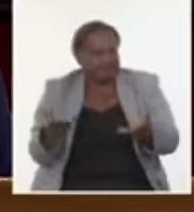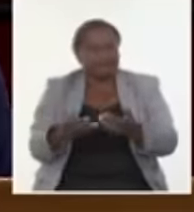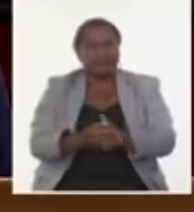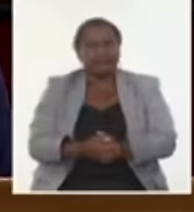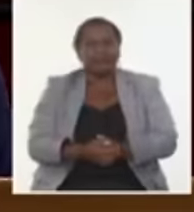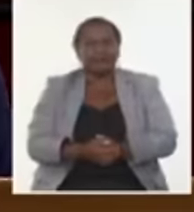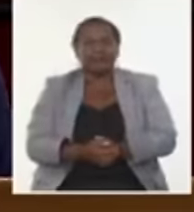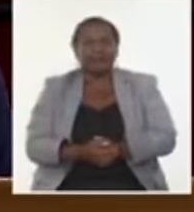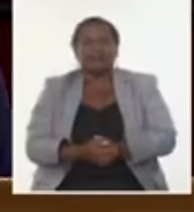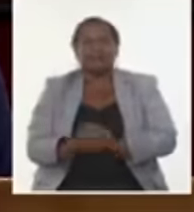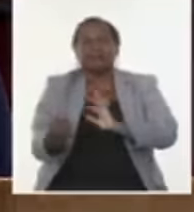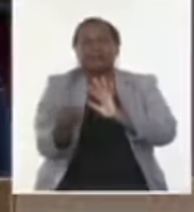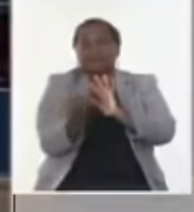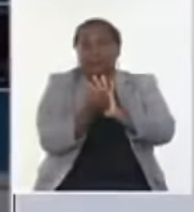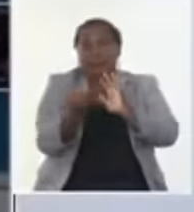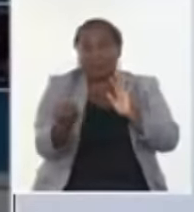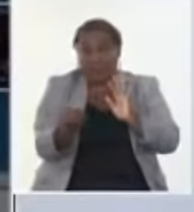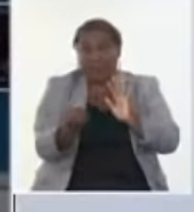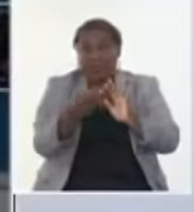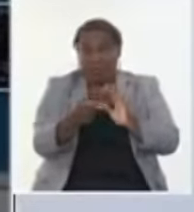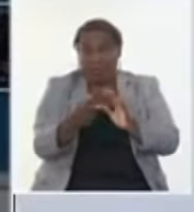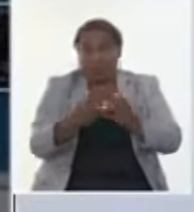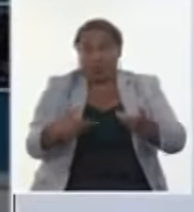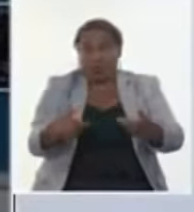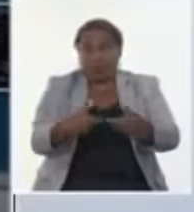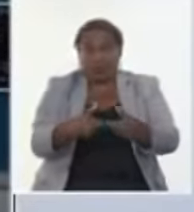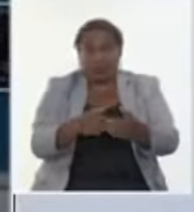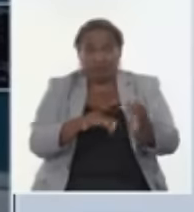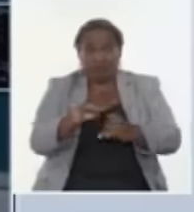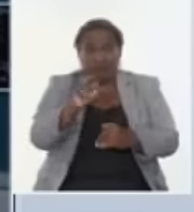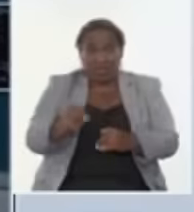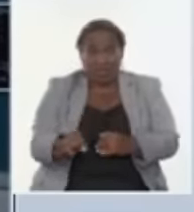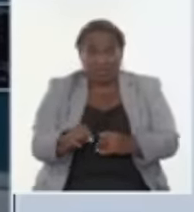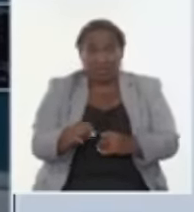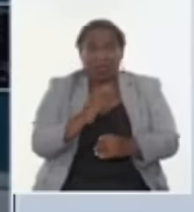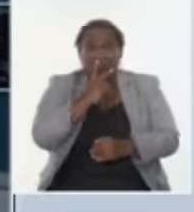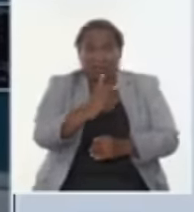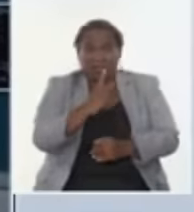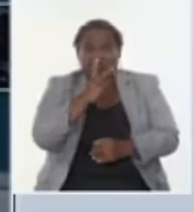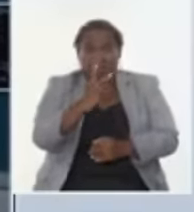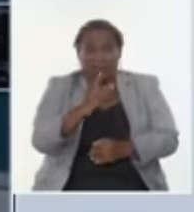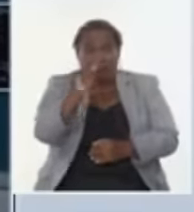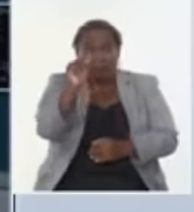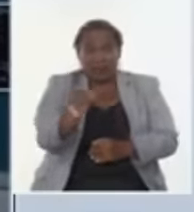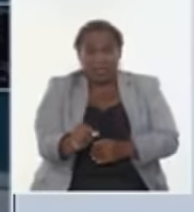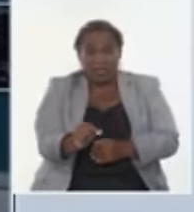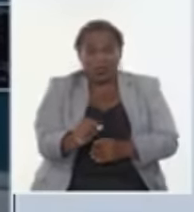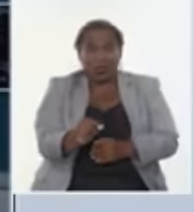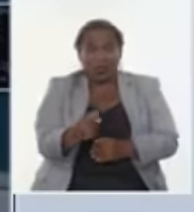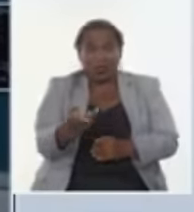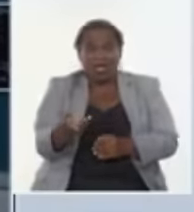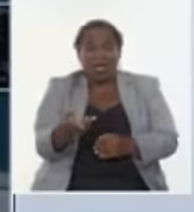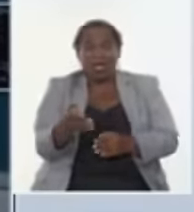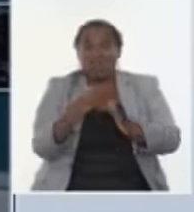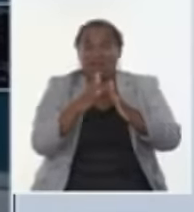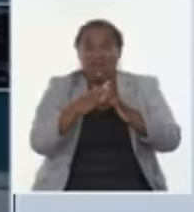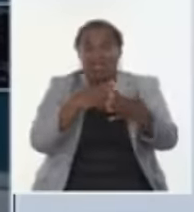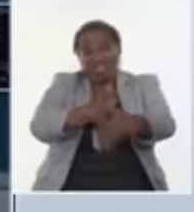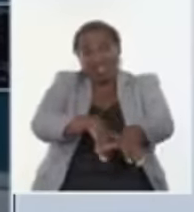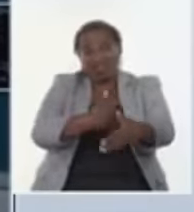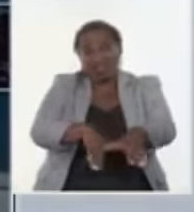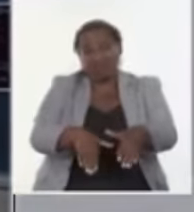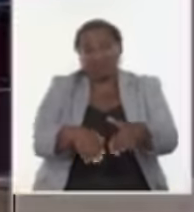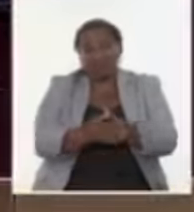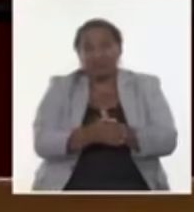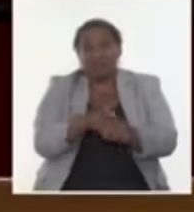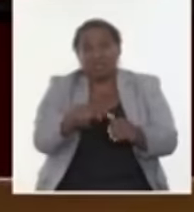Fue aprobada por el Consejo de Ministros la política para la atención a las personas con conductas de ambulante. Ya eso se regula,